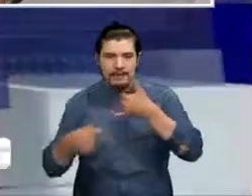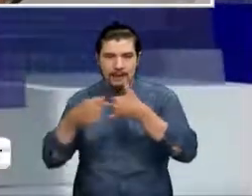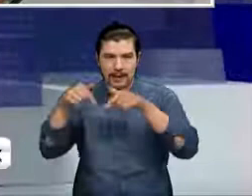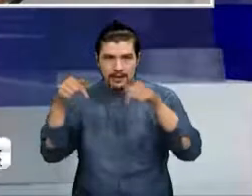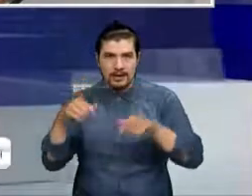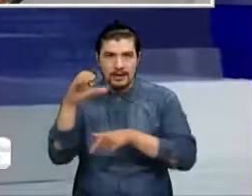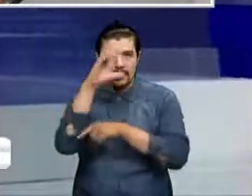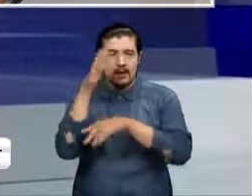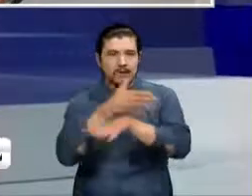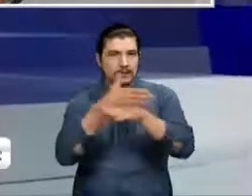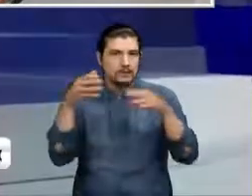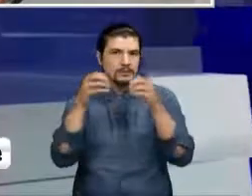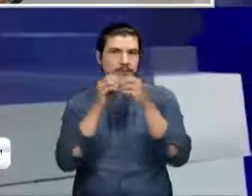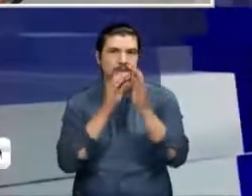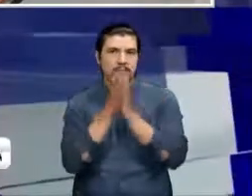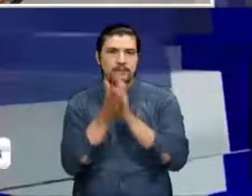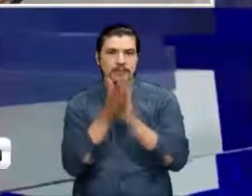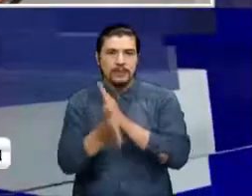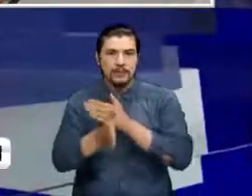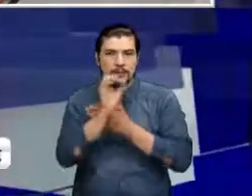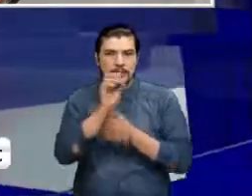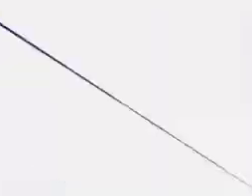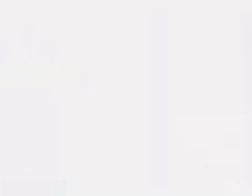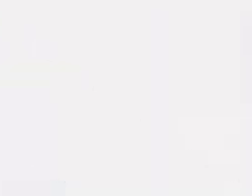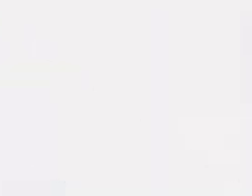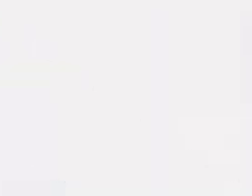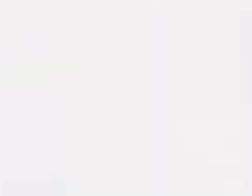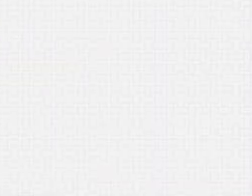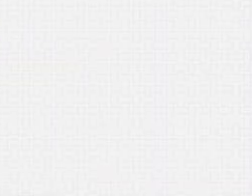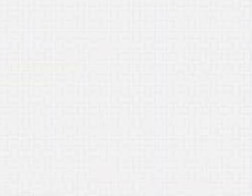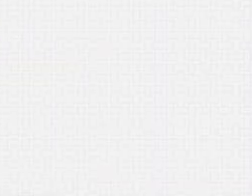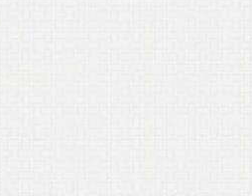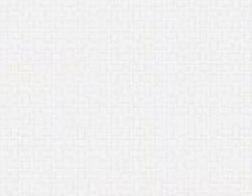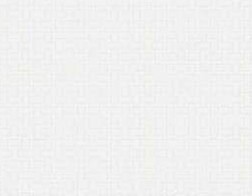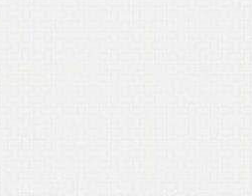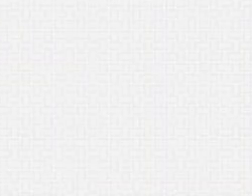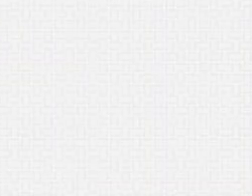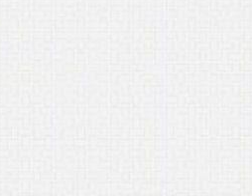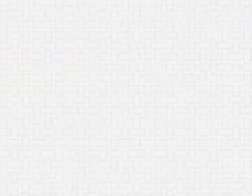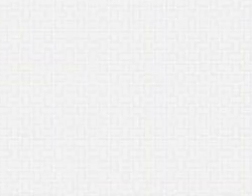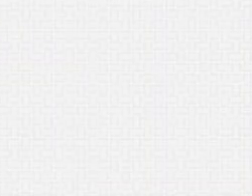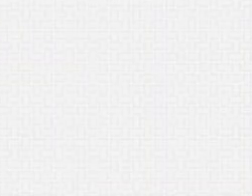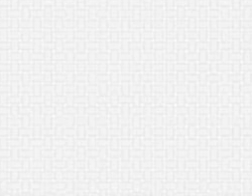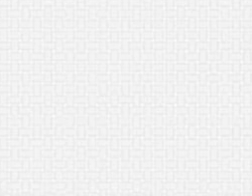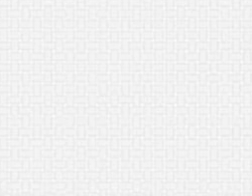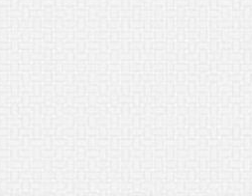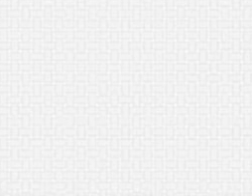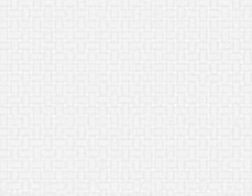informó Heider Logato Cuadros para Oriente Noticias. Canaltro.com